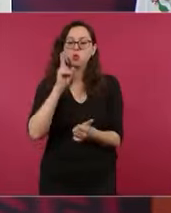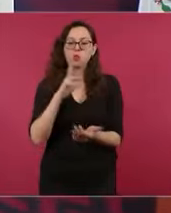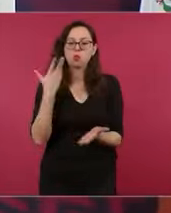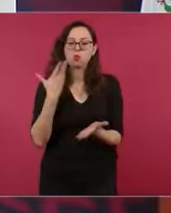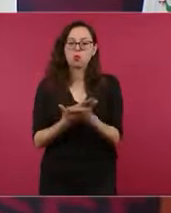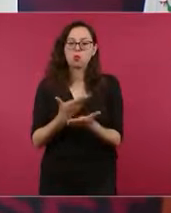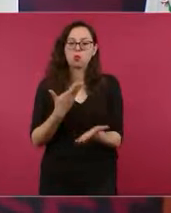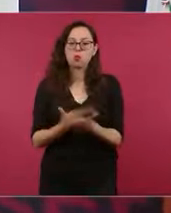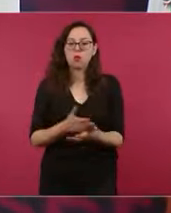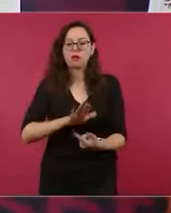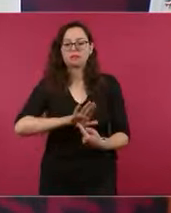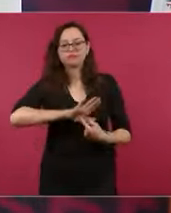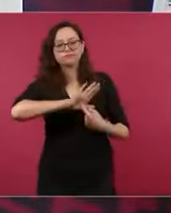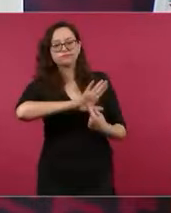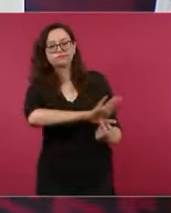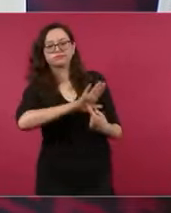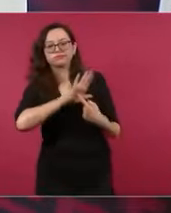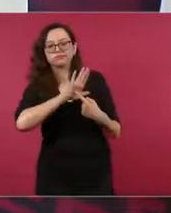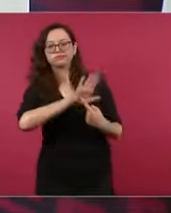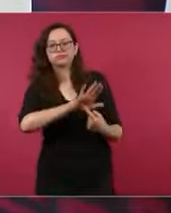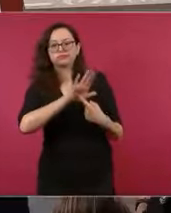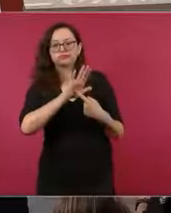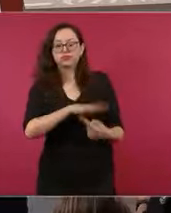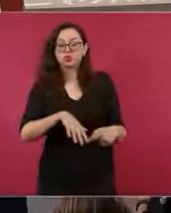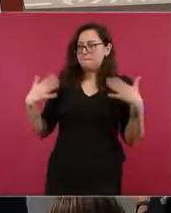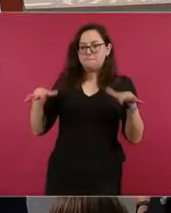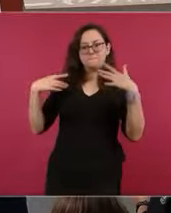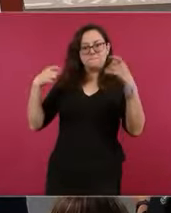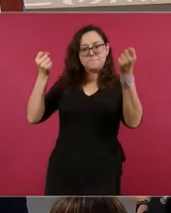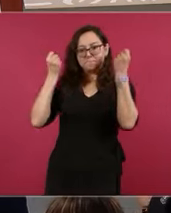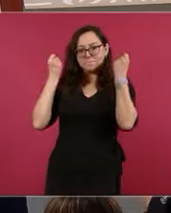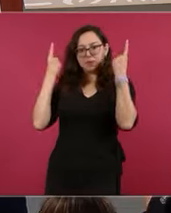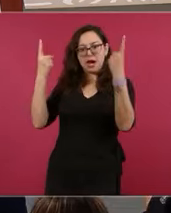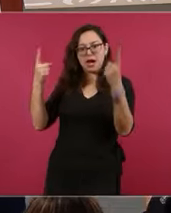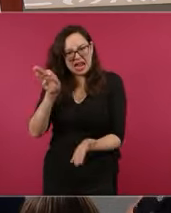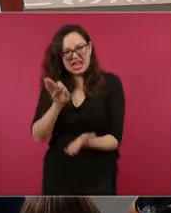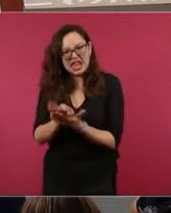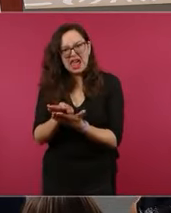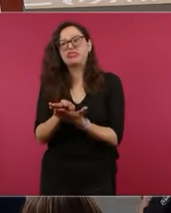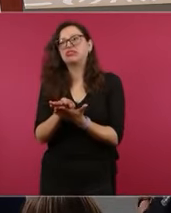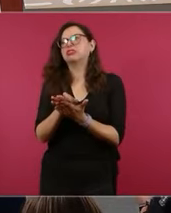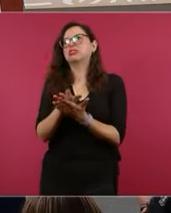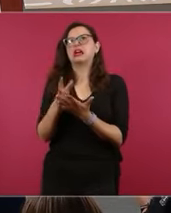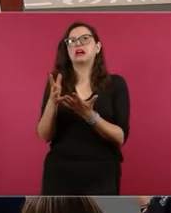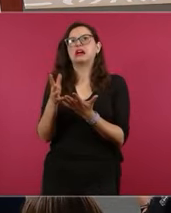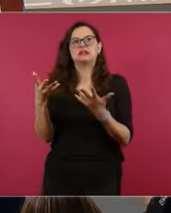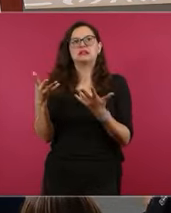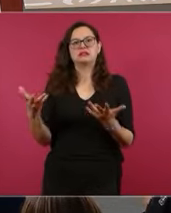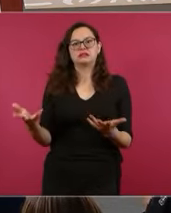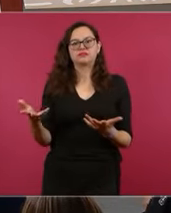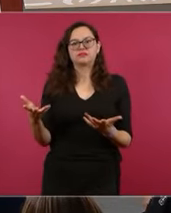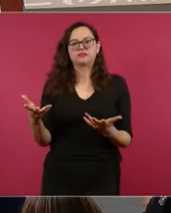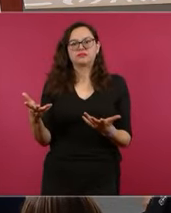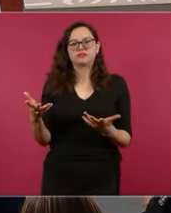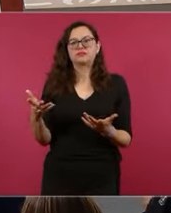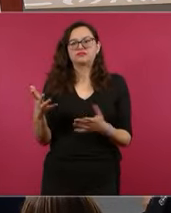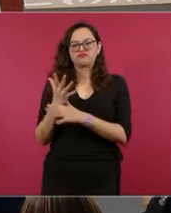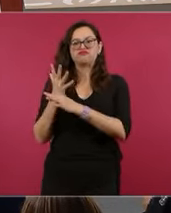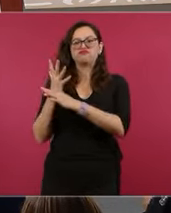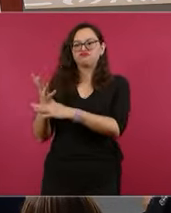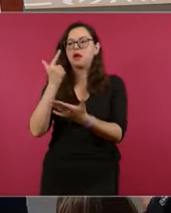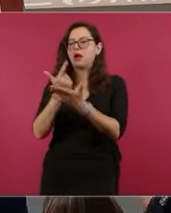Y era toda una personalidad por su valor, porque sostenía que el principal problema era